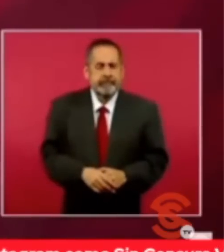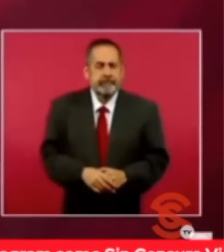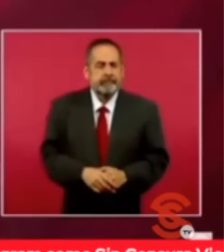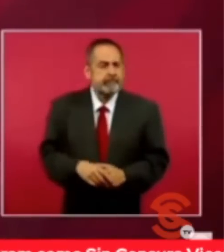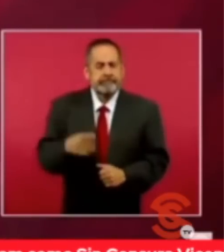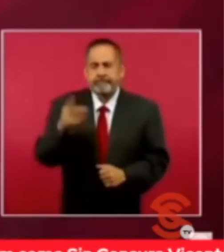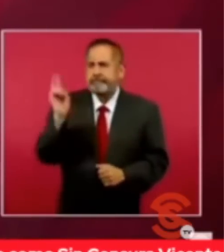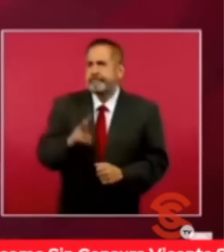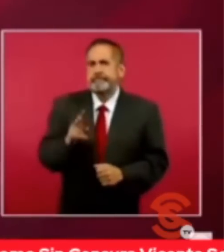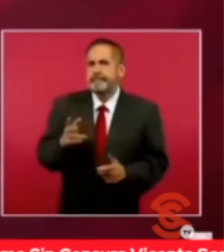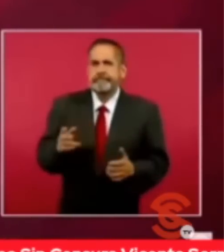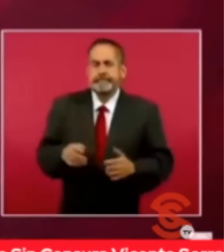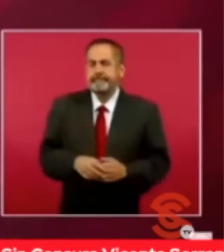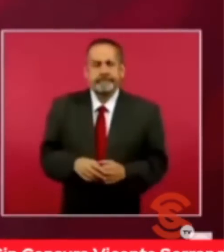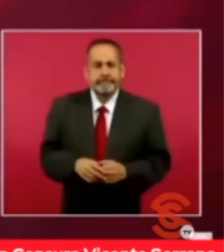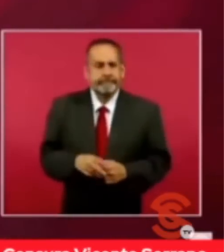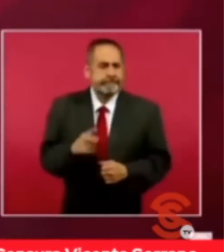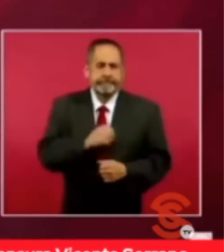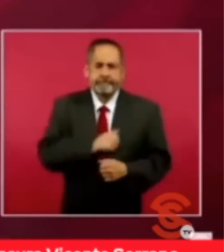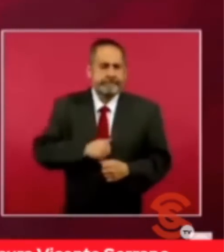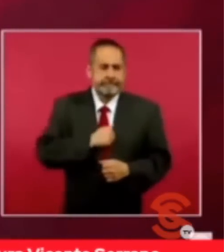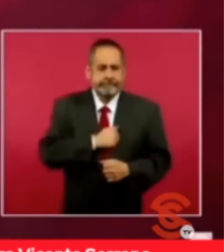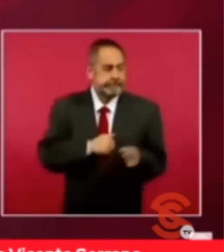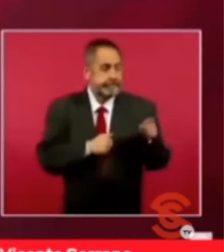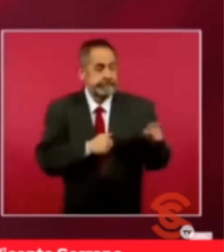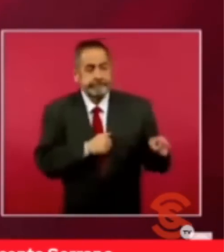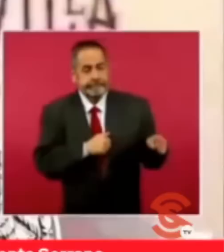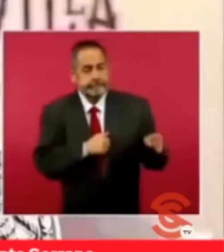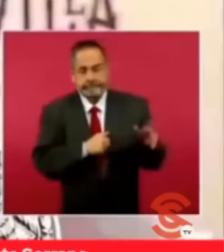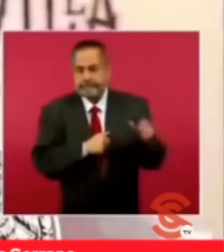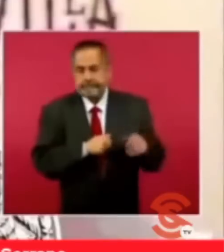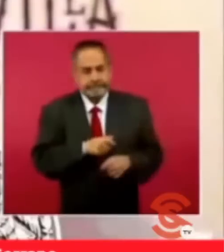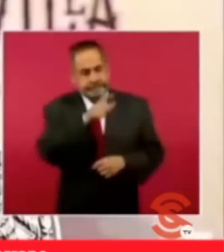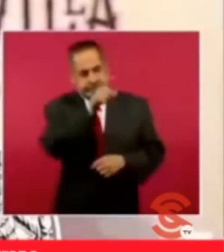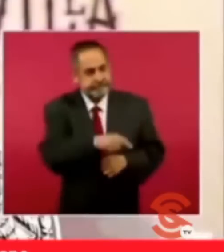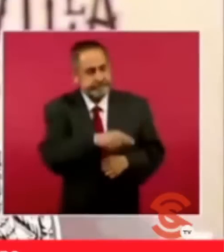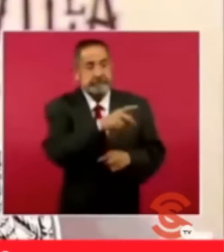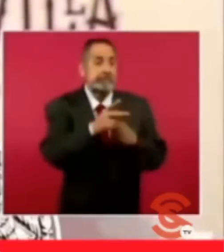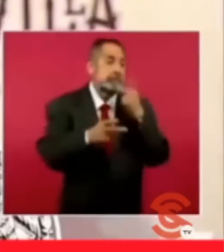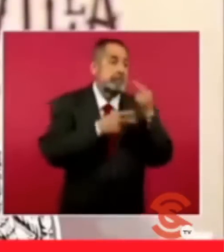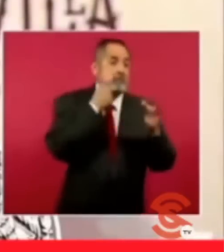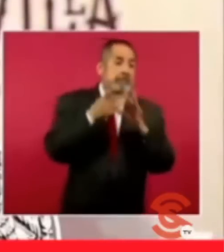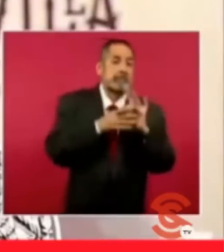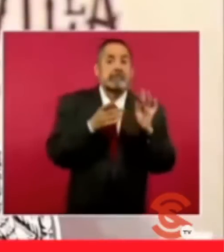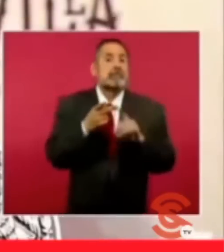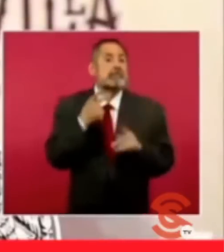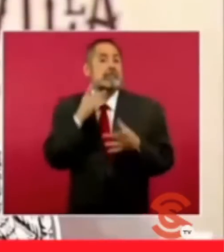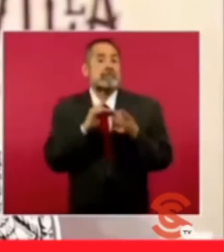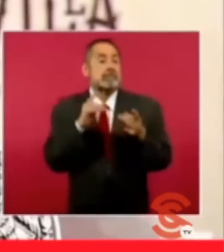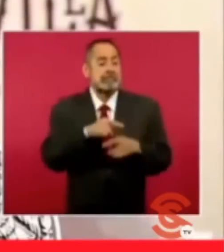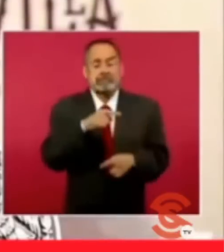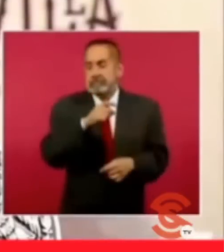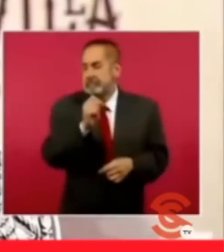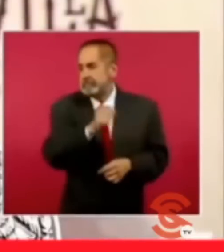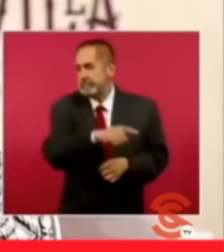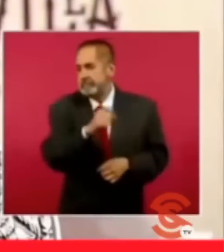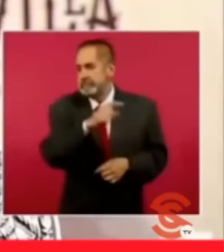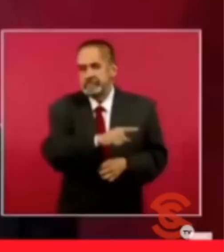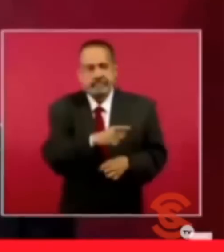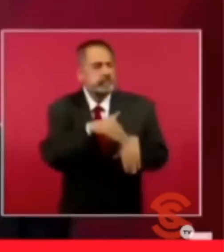es verdaderamente lamentable una posición o una declaración política alineada